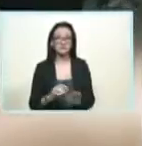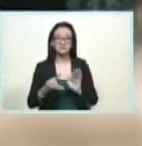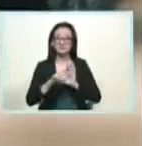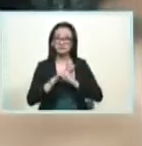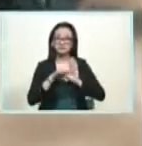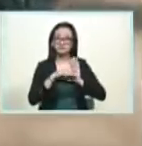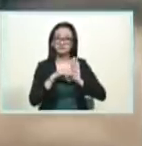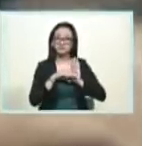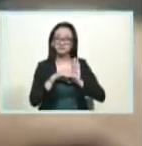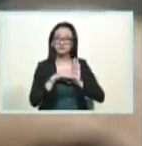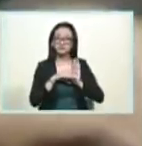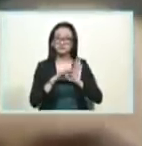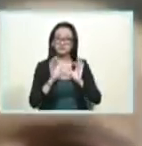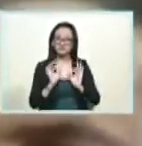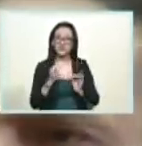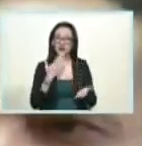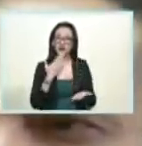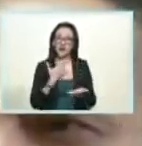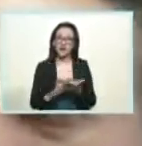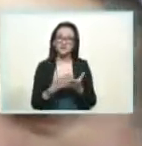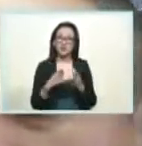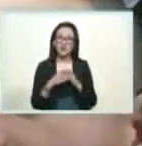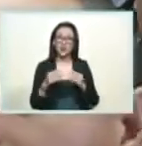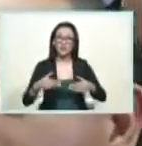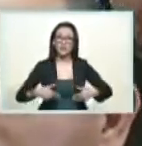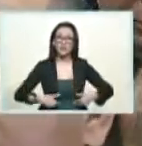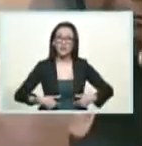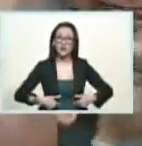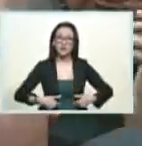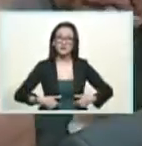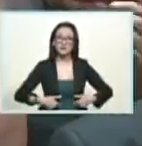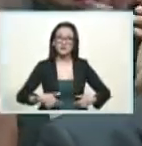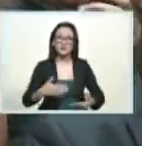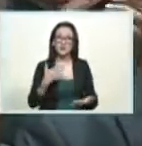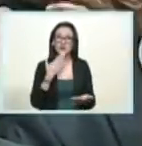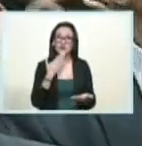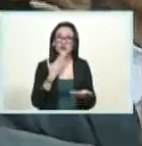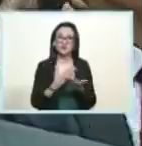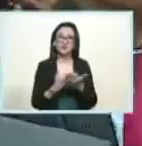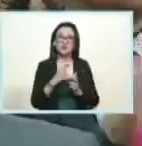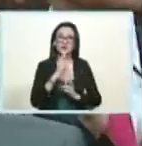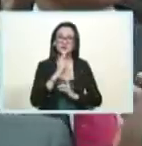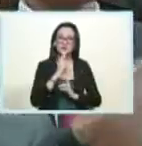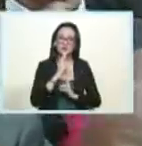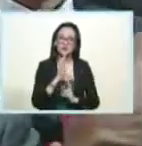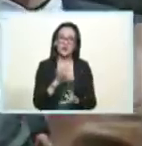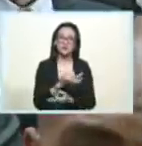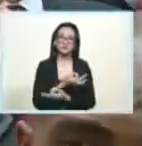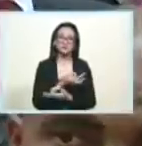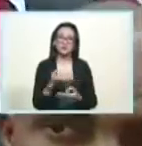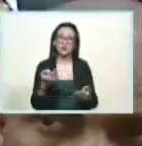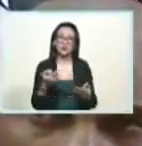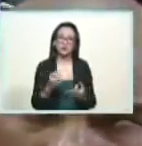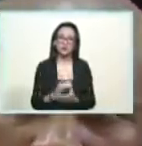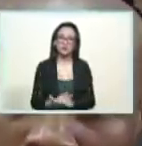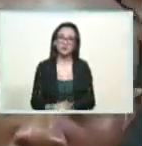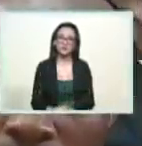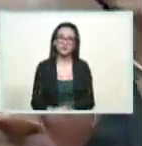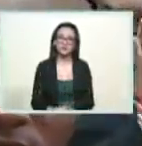legítimos, gracias por todo su esfuerzo, gracias por los resultados extraordinarios.